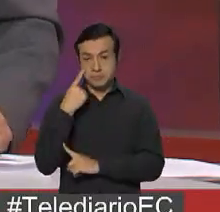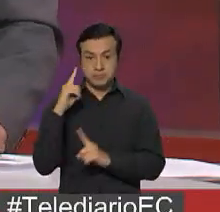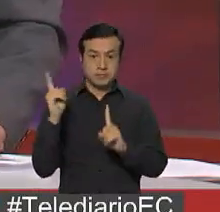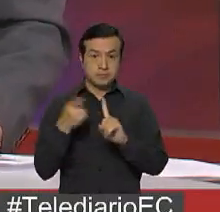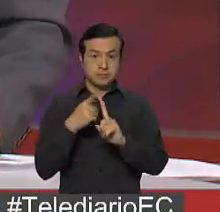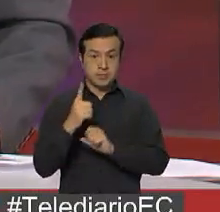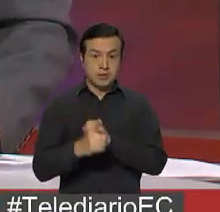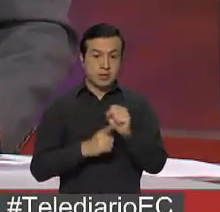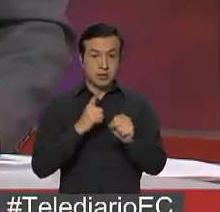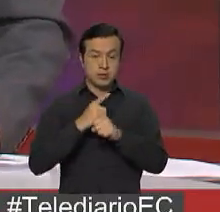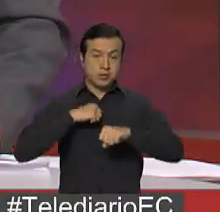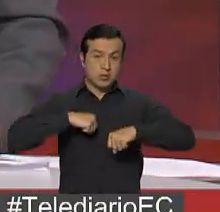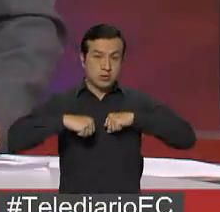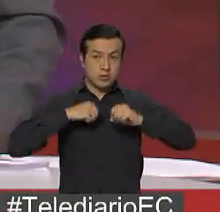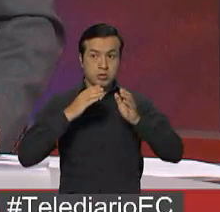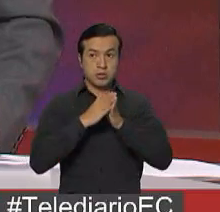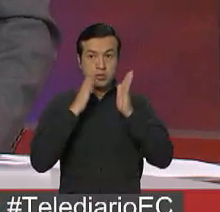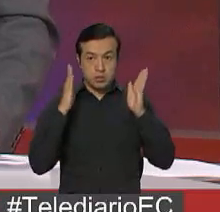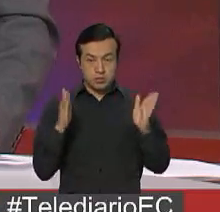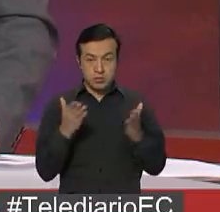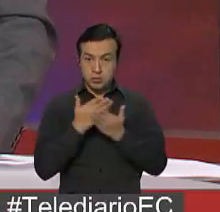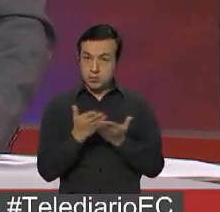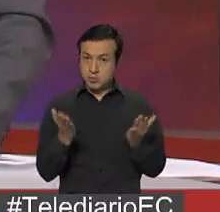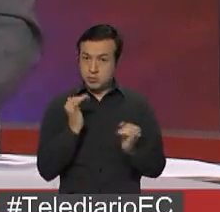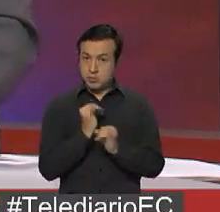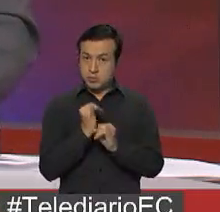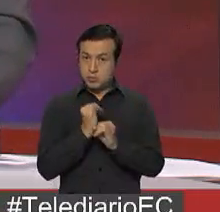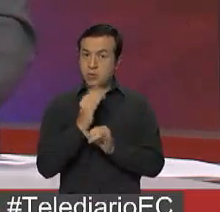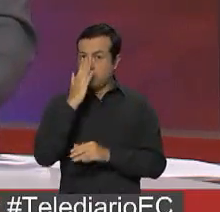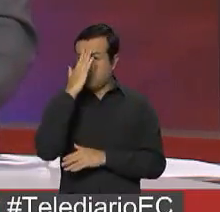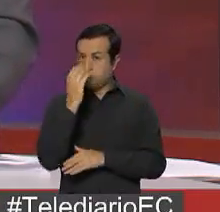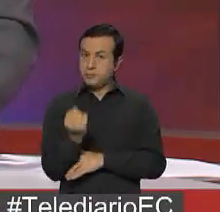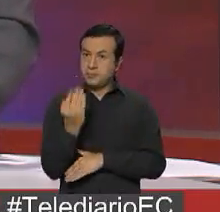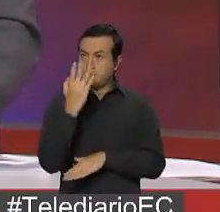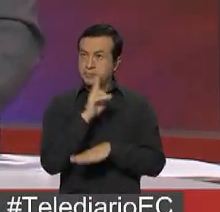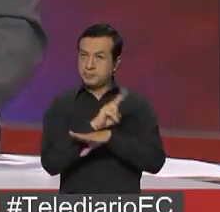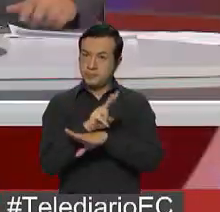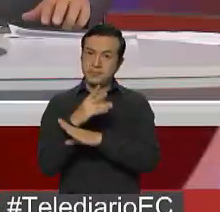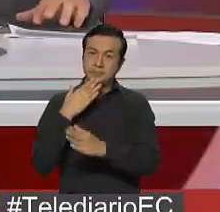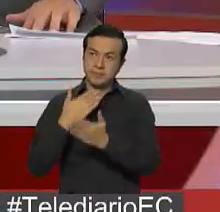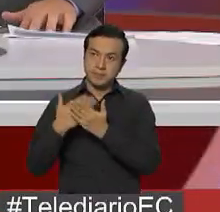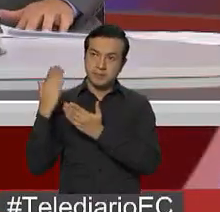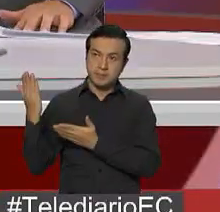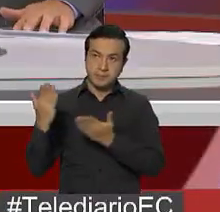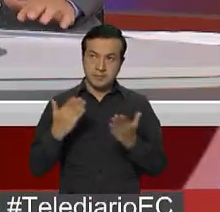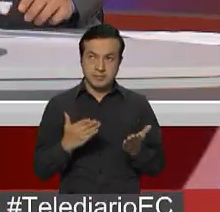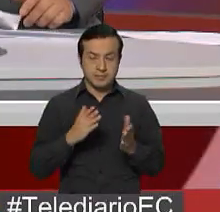de gestión que se ha cumplido en esta entidad buenos dias superintendentes gracias por acompañarnos